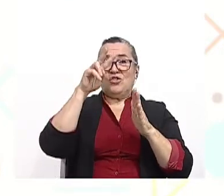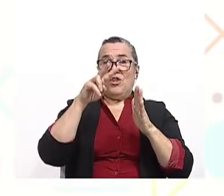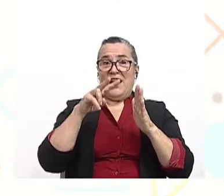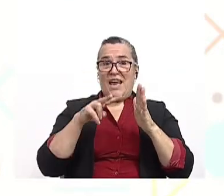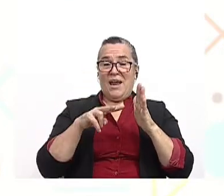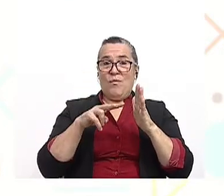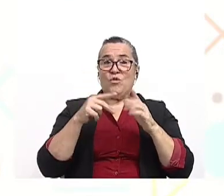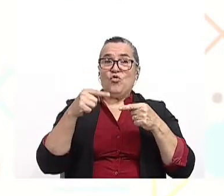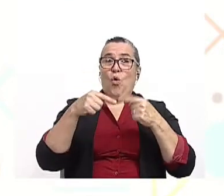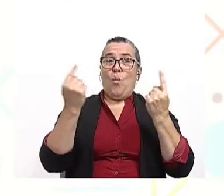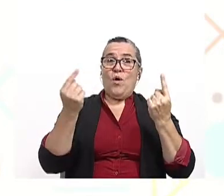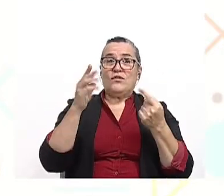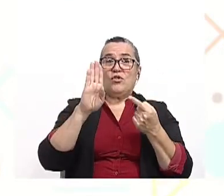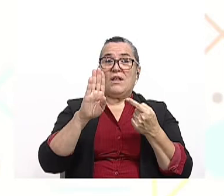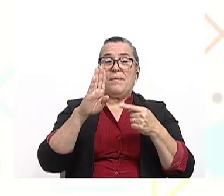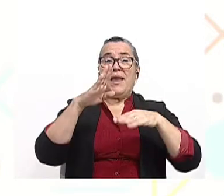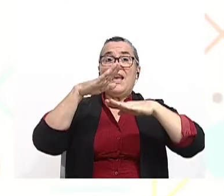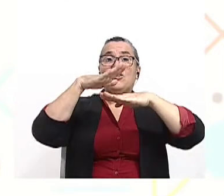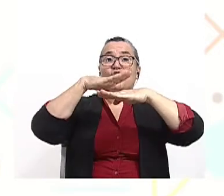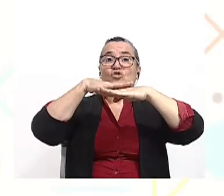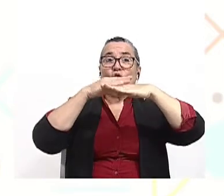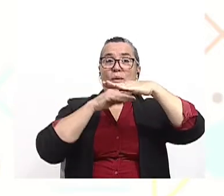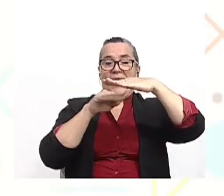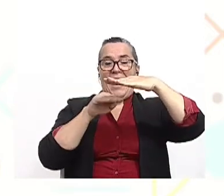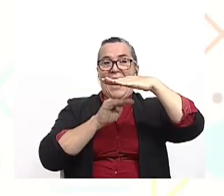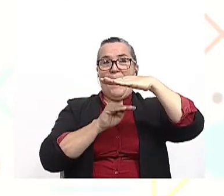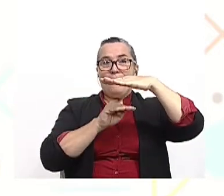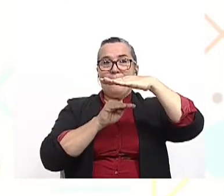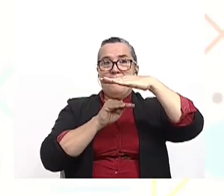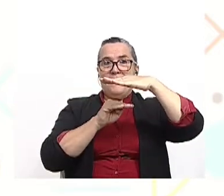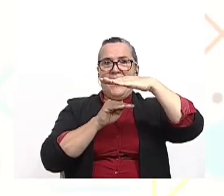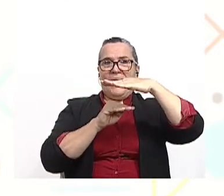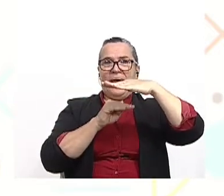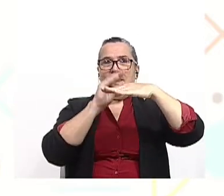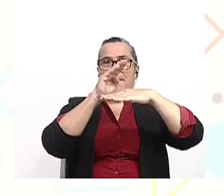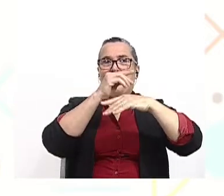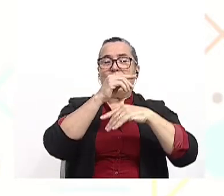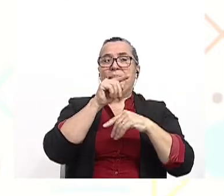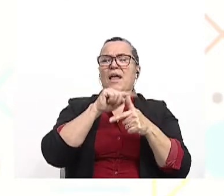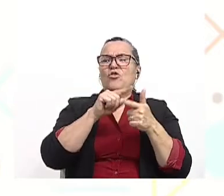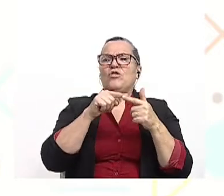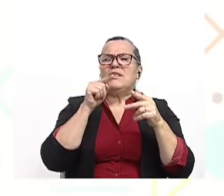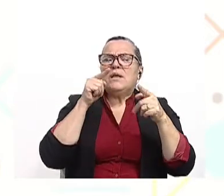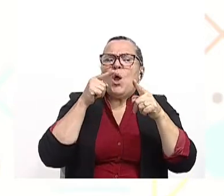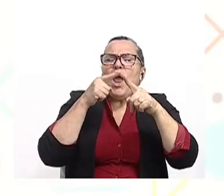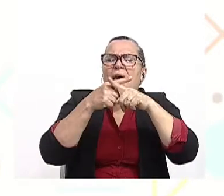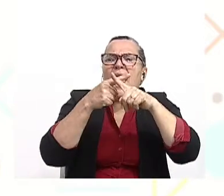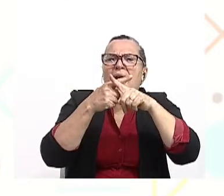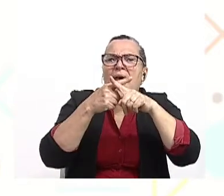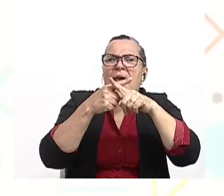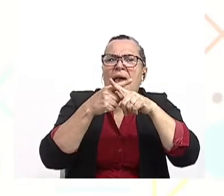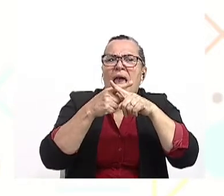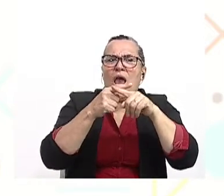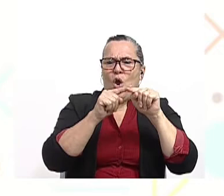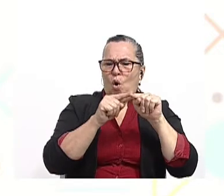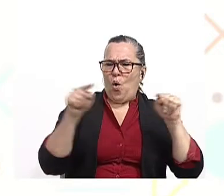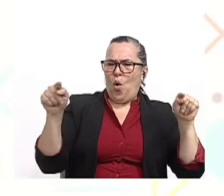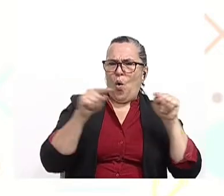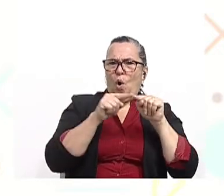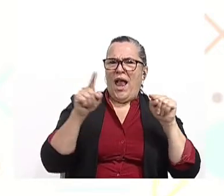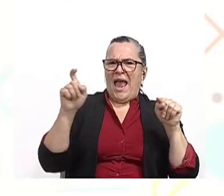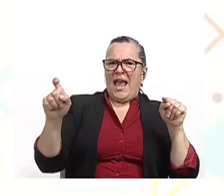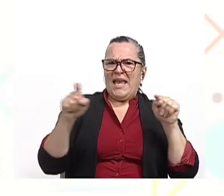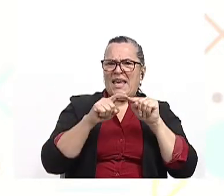el opuesto de b sobre m. Es decir, ¿cuál es el punto de intersección con el eje X? El opuesto de